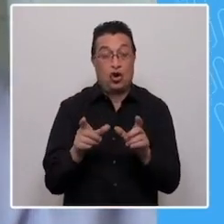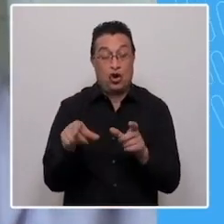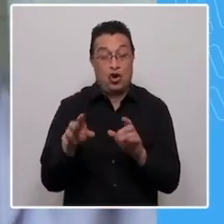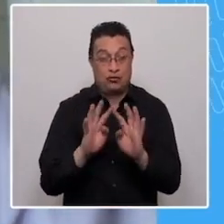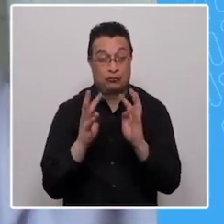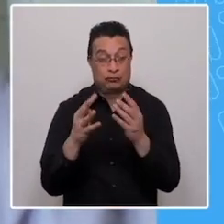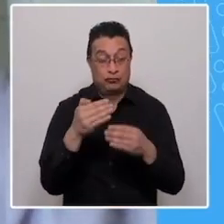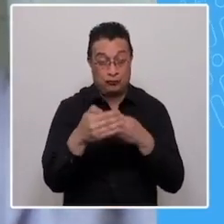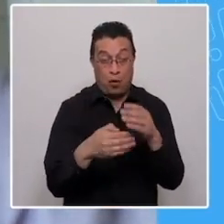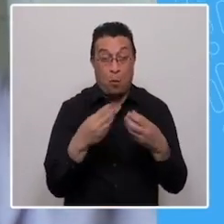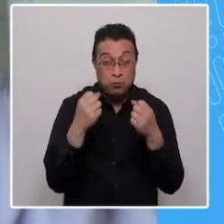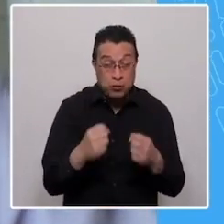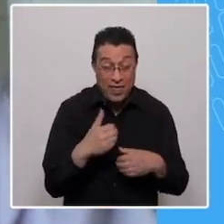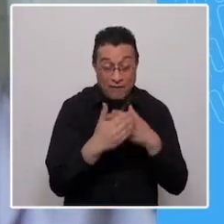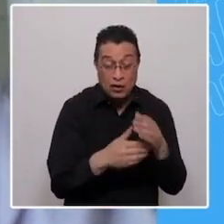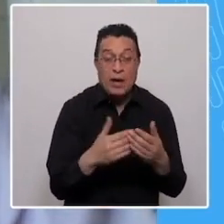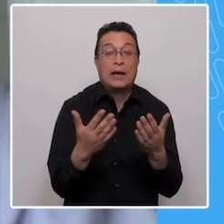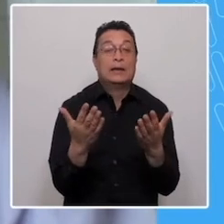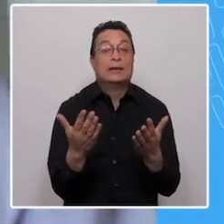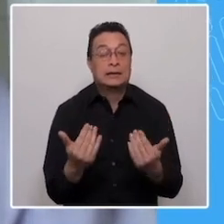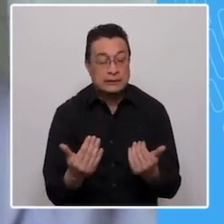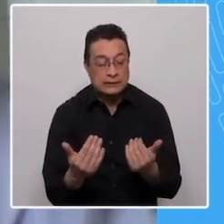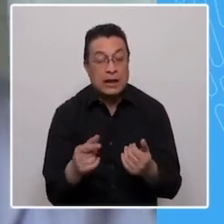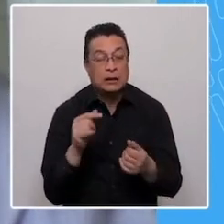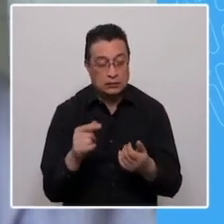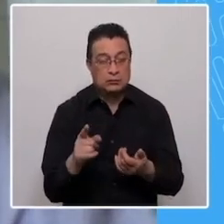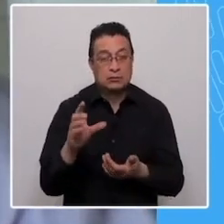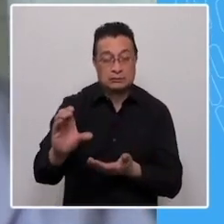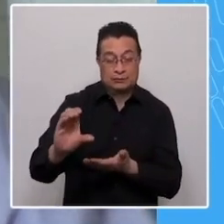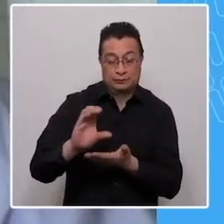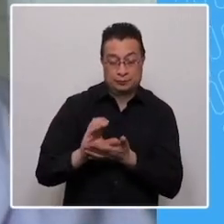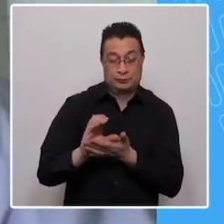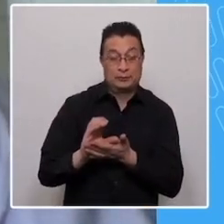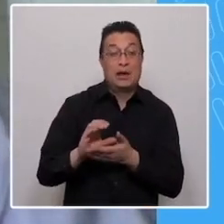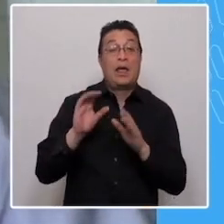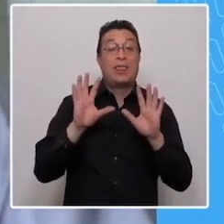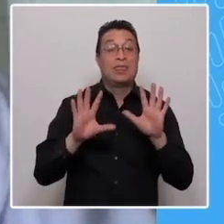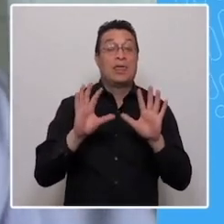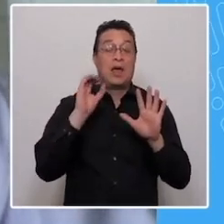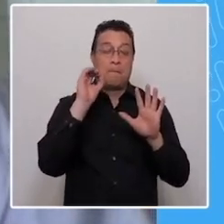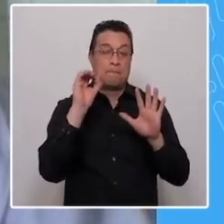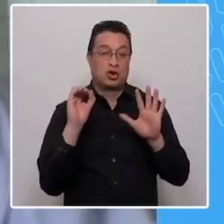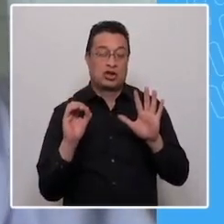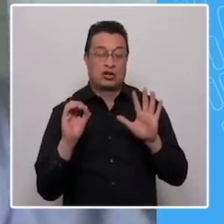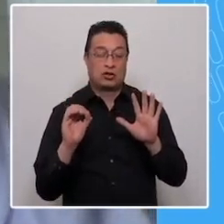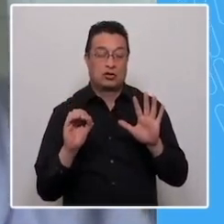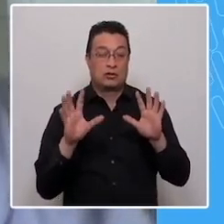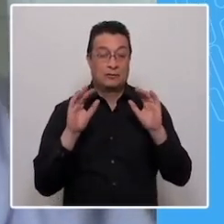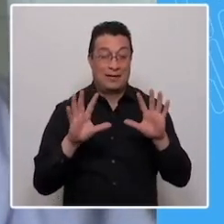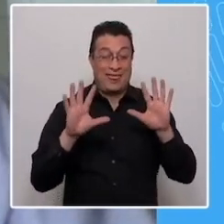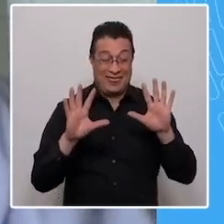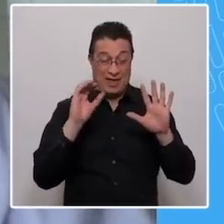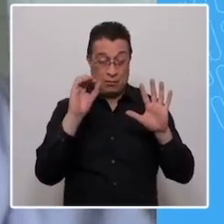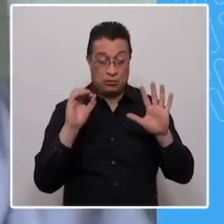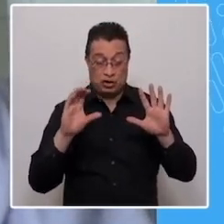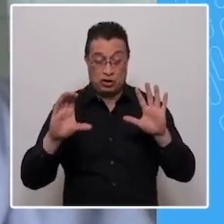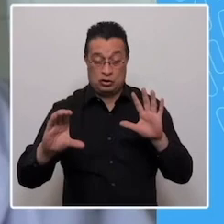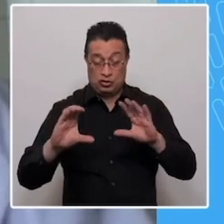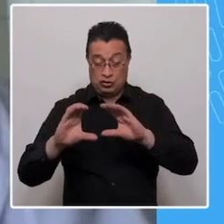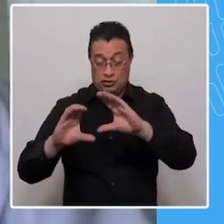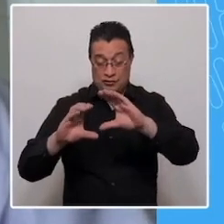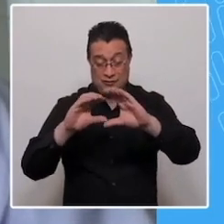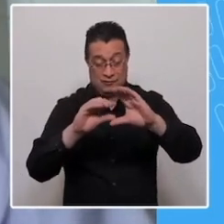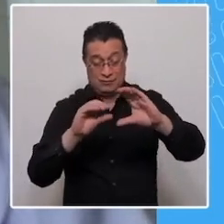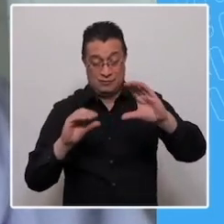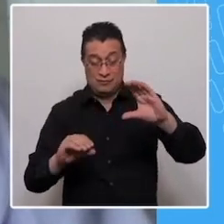funcionar, lo necesario era recibir un 10%, es decir, la décima parte de la que requiere la